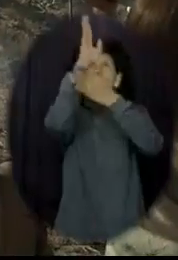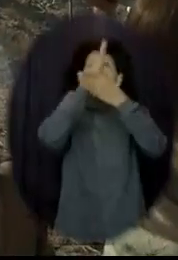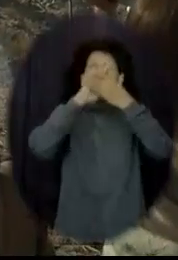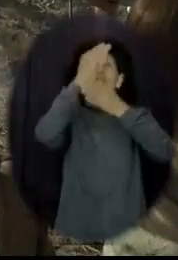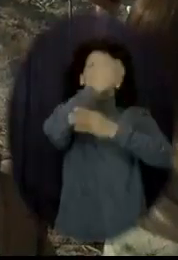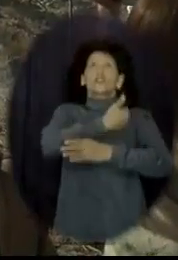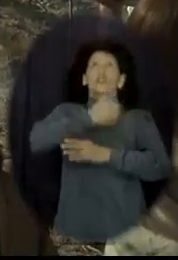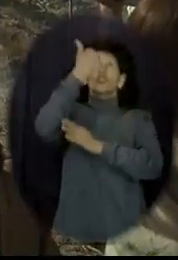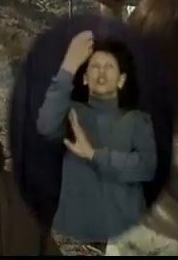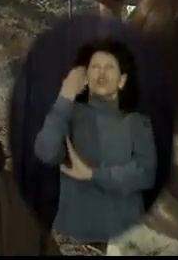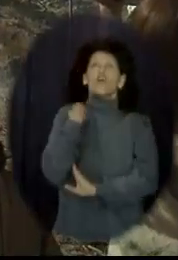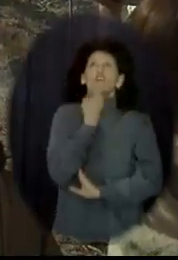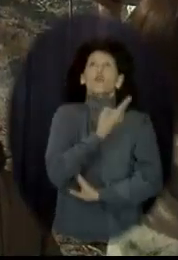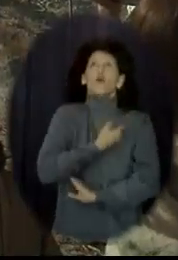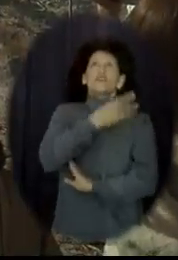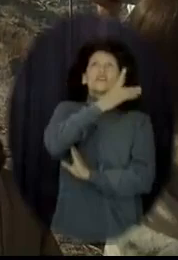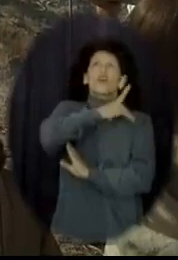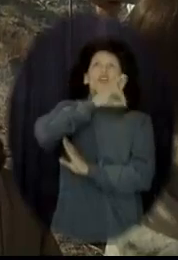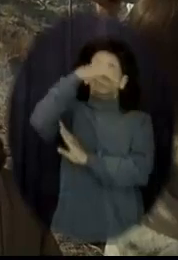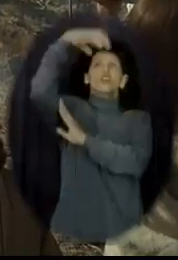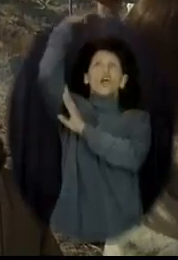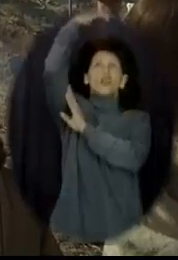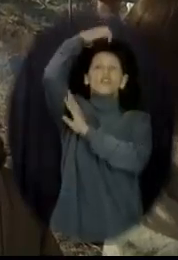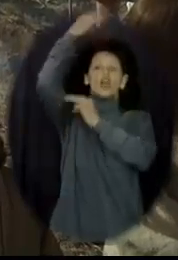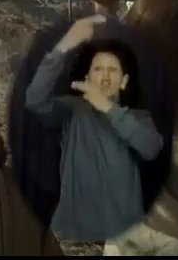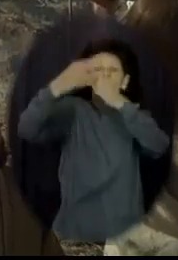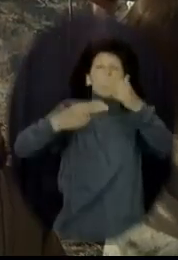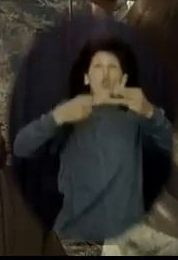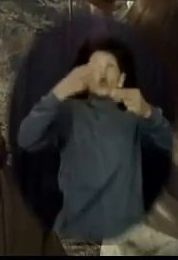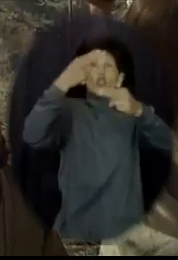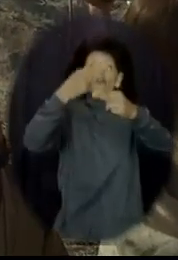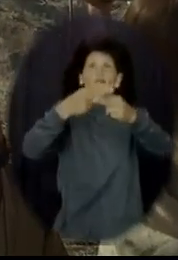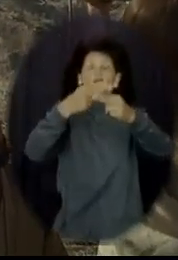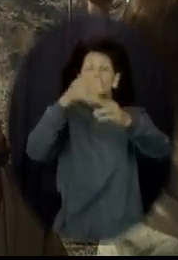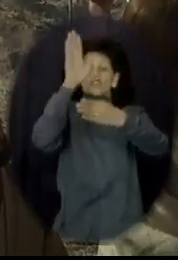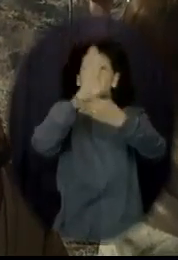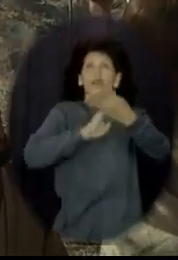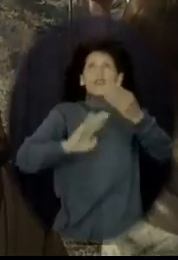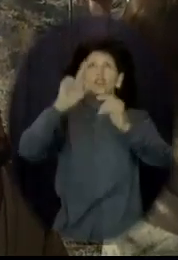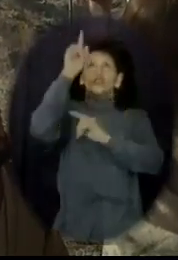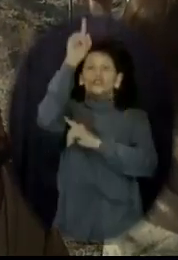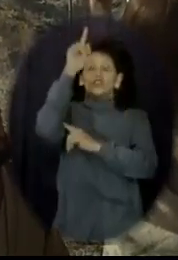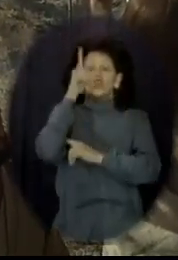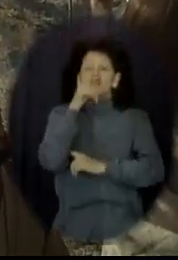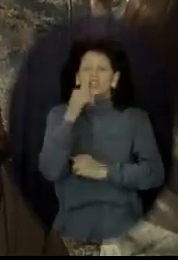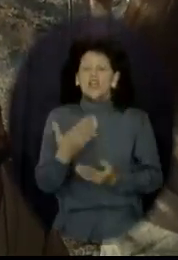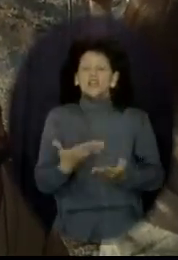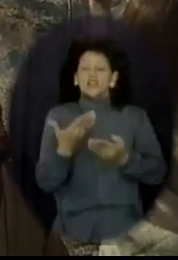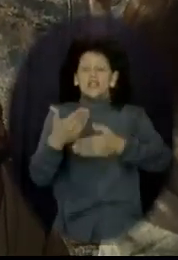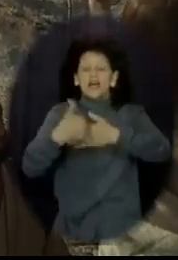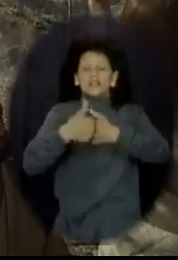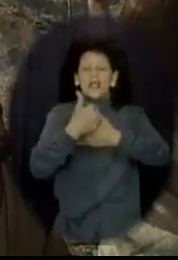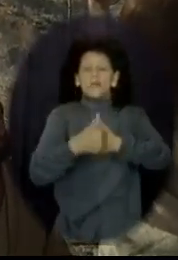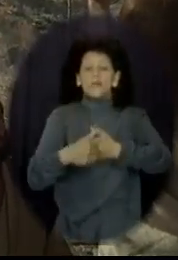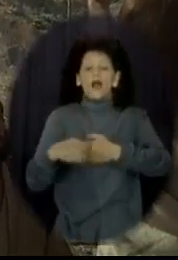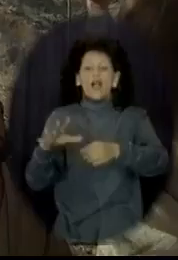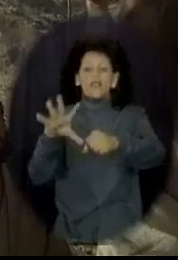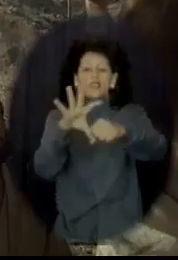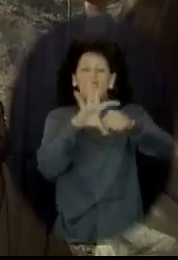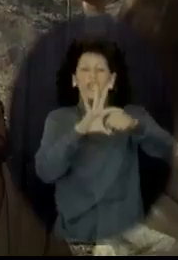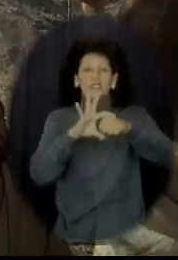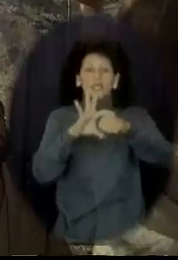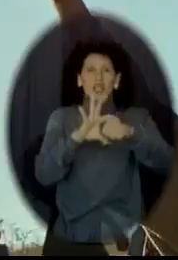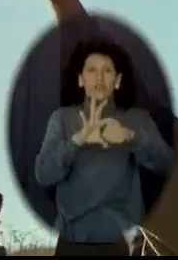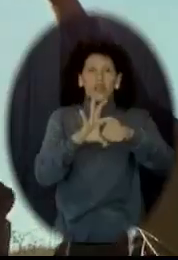Bendito seas, oh Señor nuestro Dios, Rey del universo. Bendito seas tú que nos das el pan de la